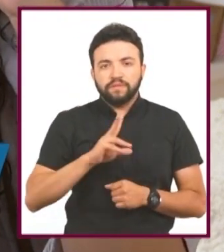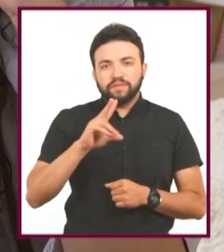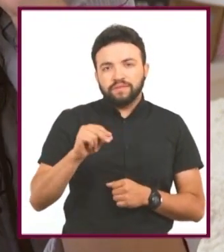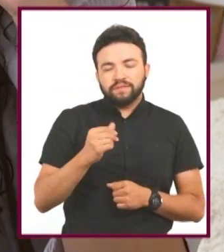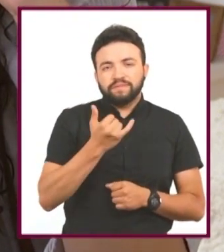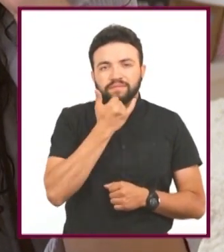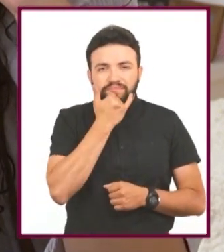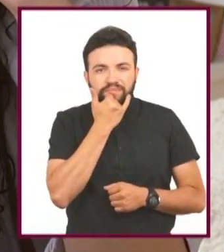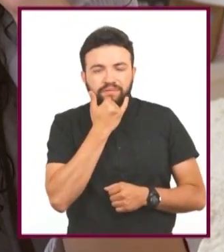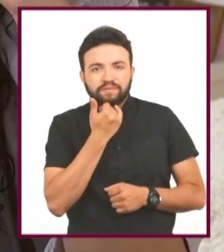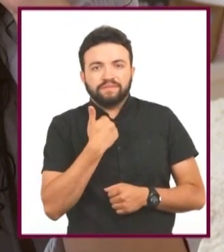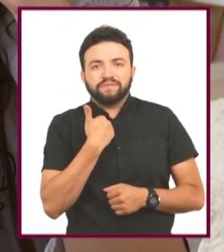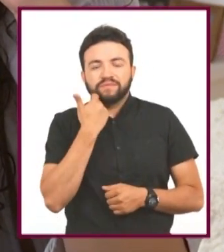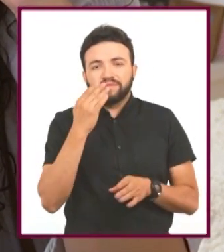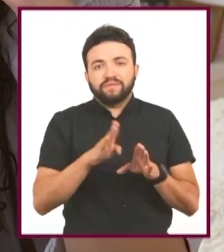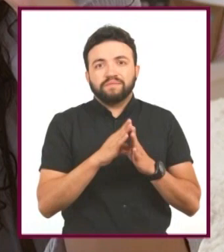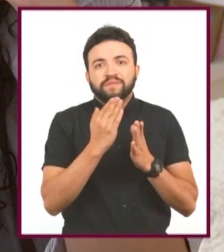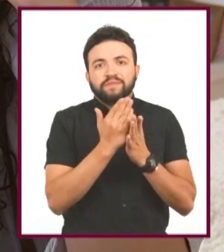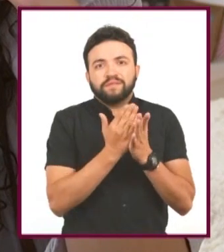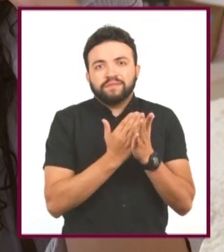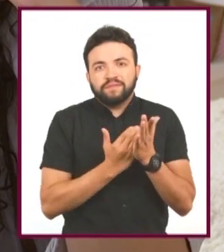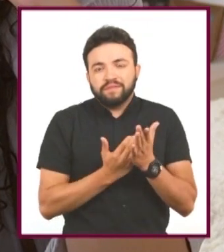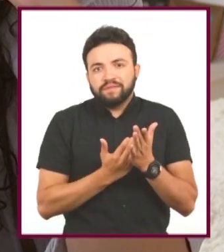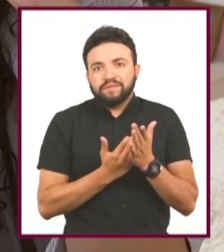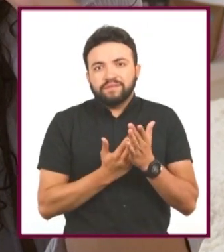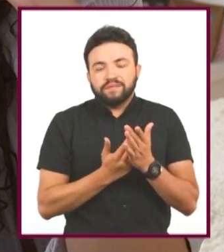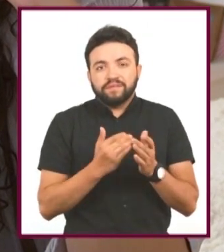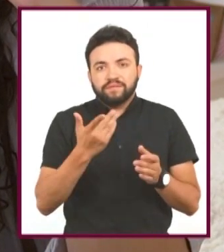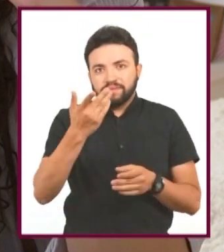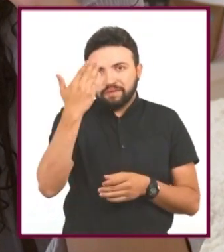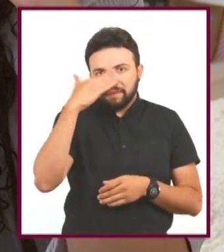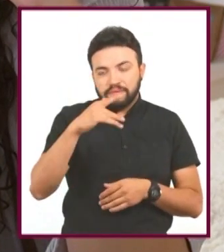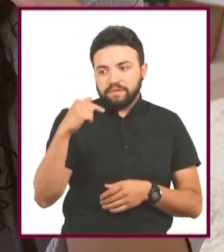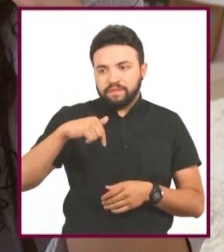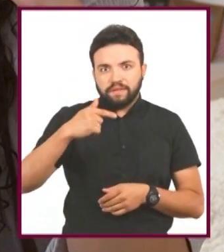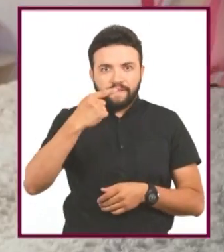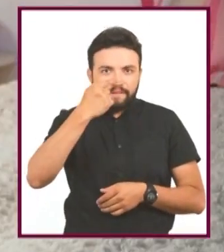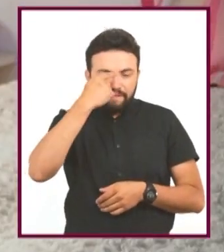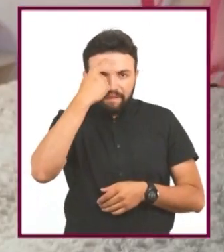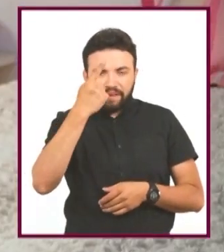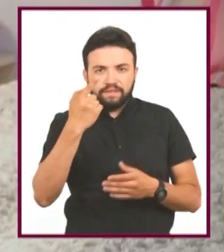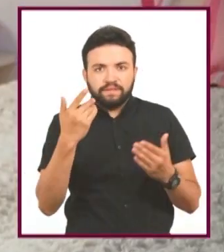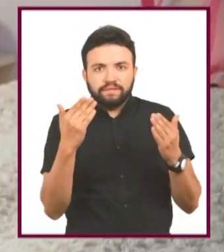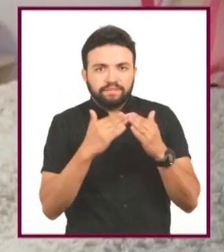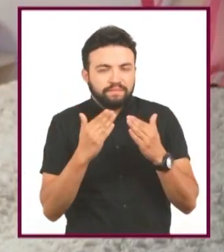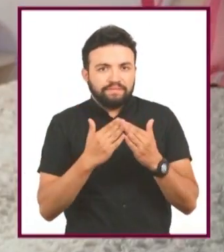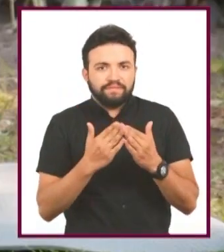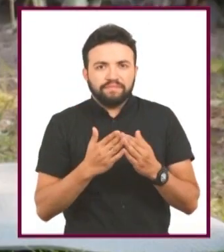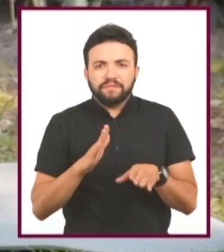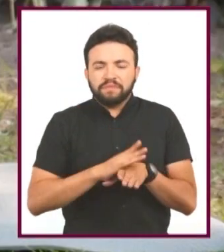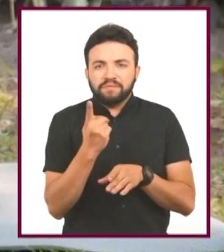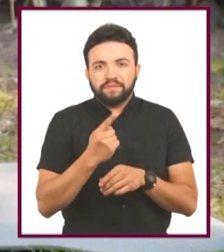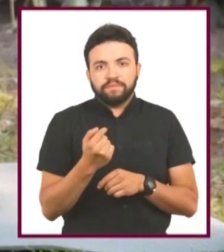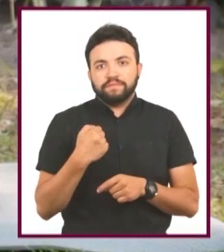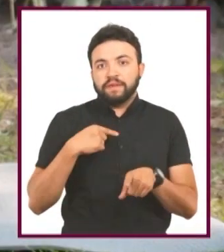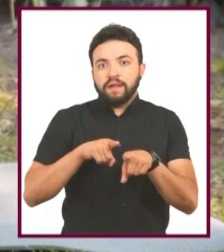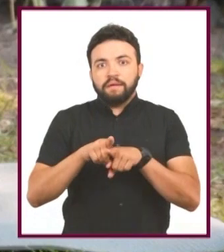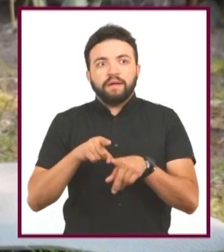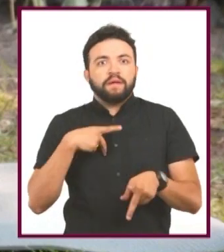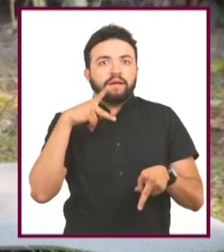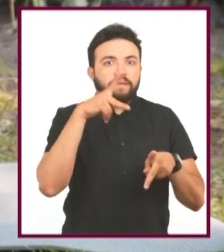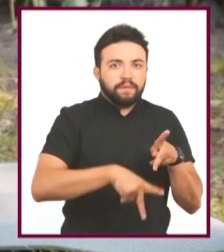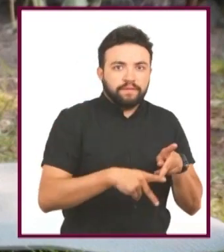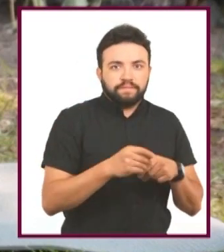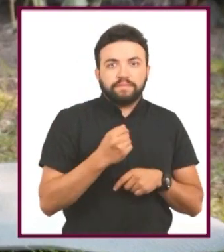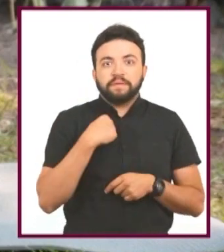No. Es que quería relajarme. Ya ves que no es tan fácil aquí en la casa. ¿Por? Pues mi hermana ya me